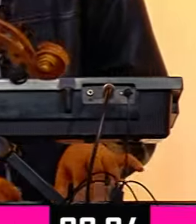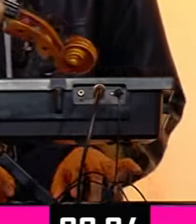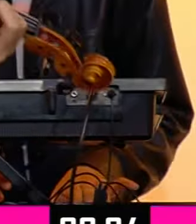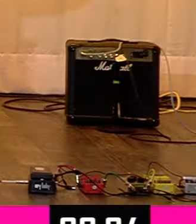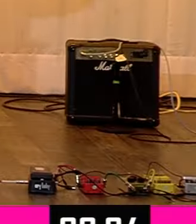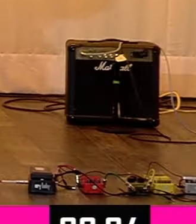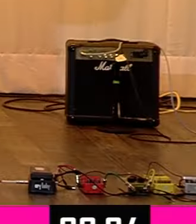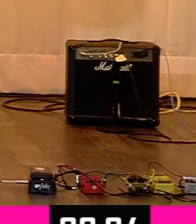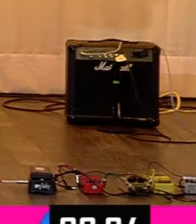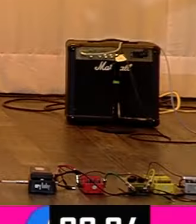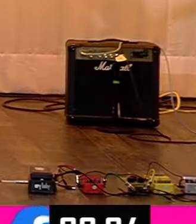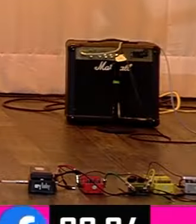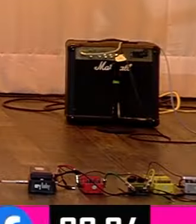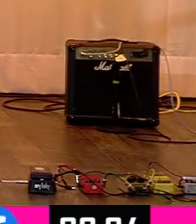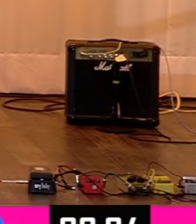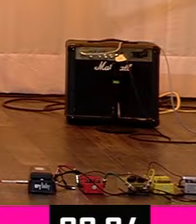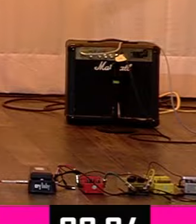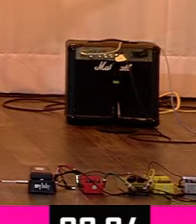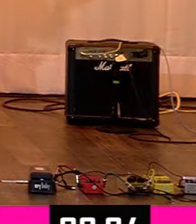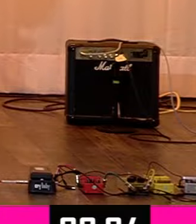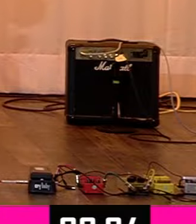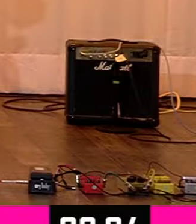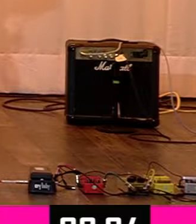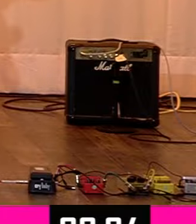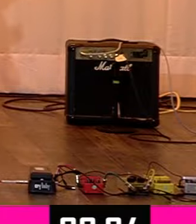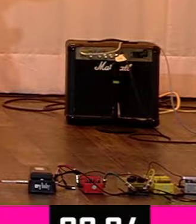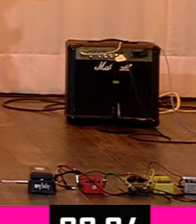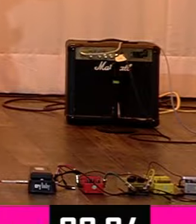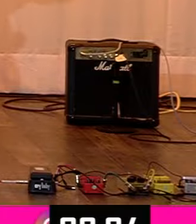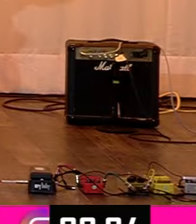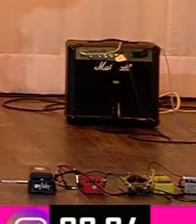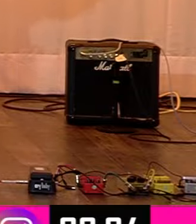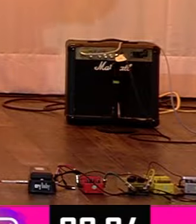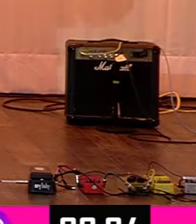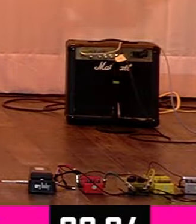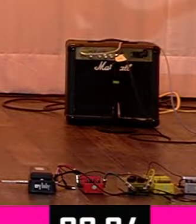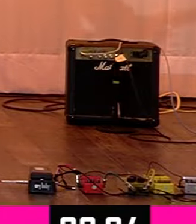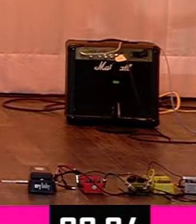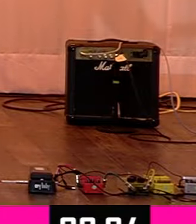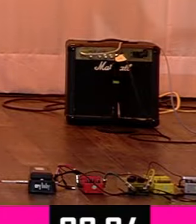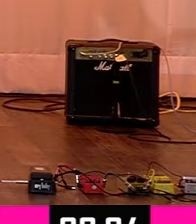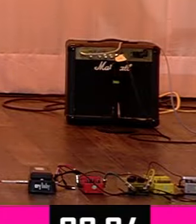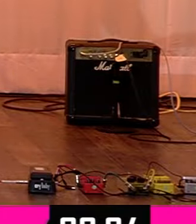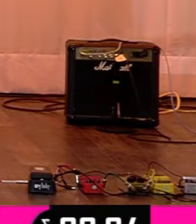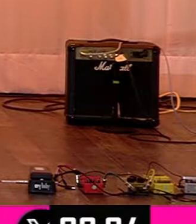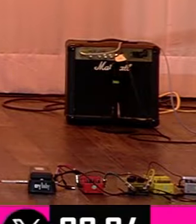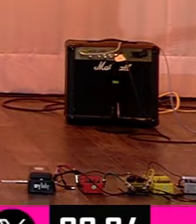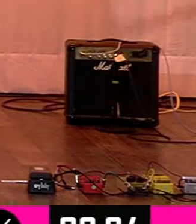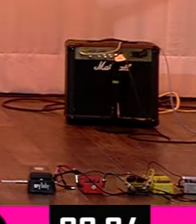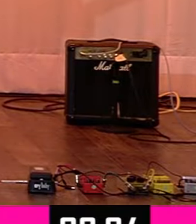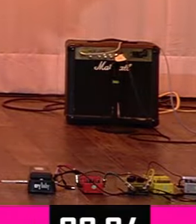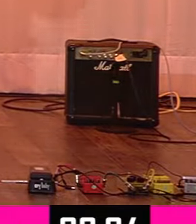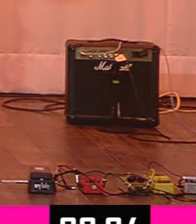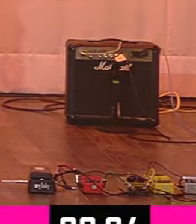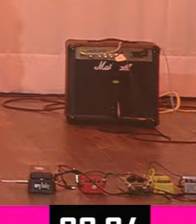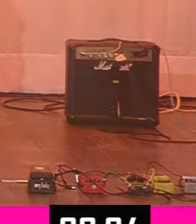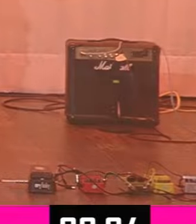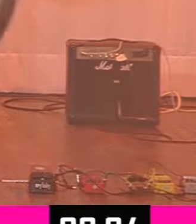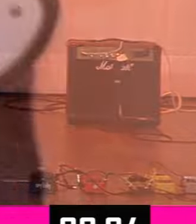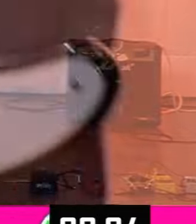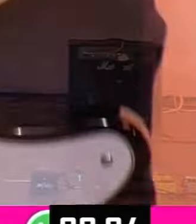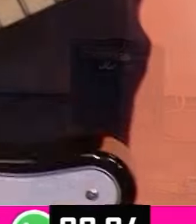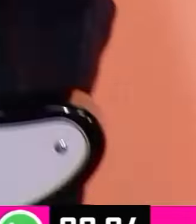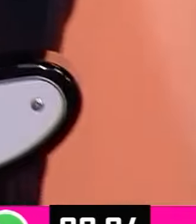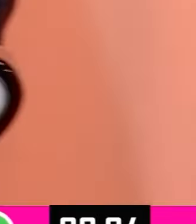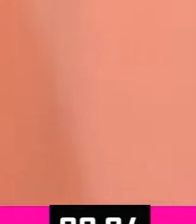soy el orgullo que me mantiene erguido, el ánima de un ente arrepentido, la